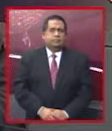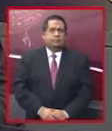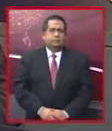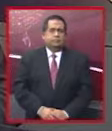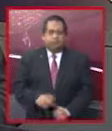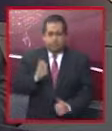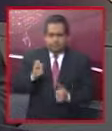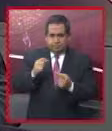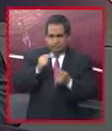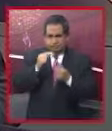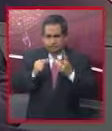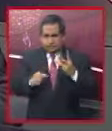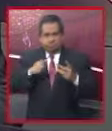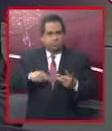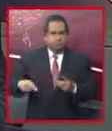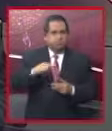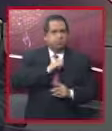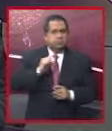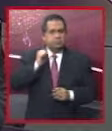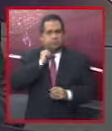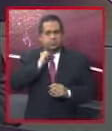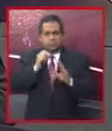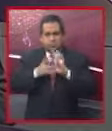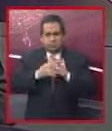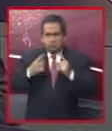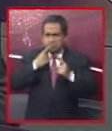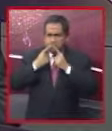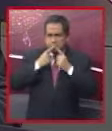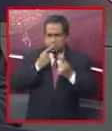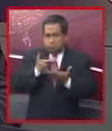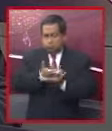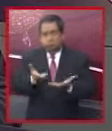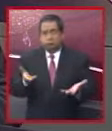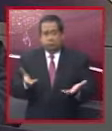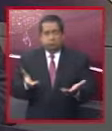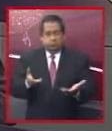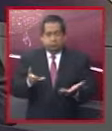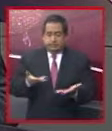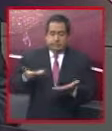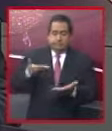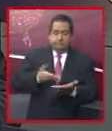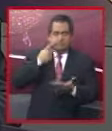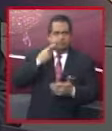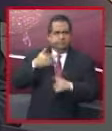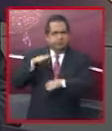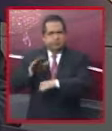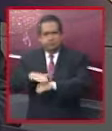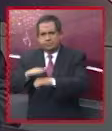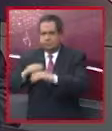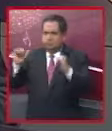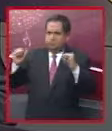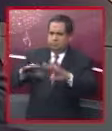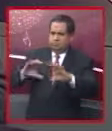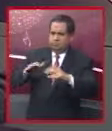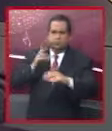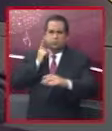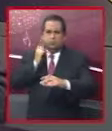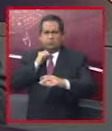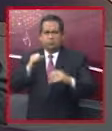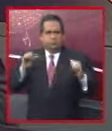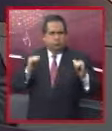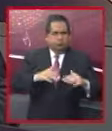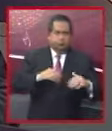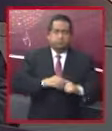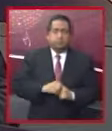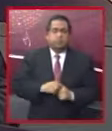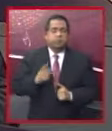Estos fueron los argumentos de los senadores al ponerse a discusión esta solicitud para convocar a periodo extraordinario. ¿Qué dijeron los diputados? Bueno, la mesa